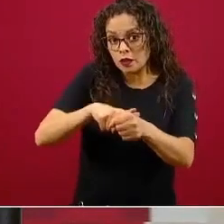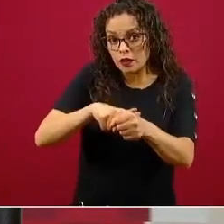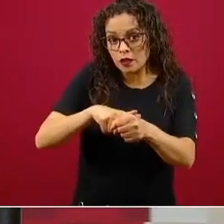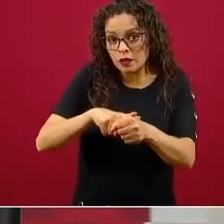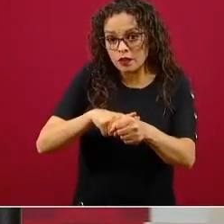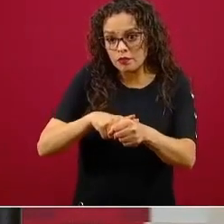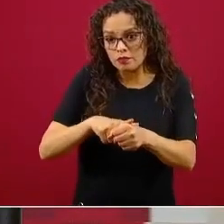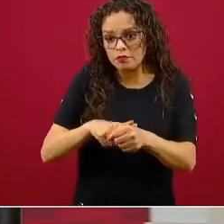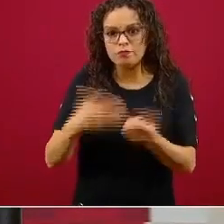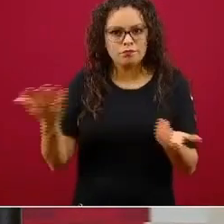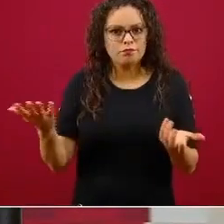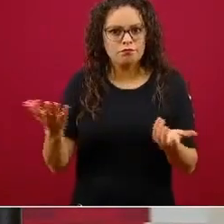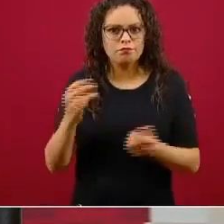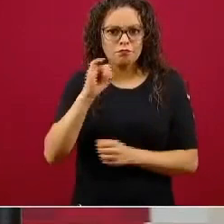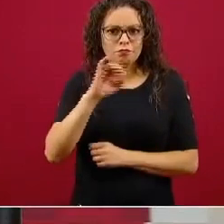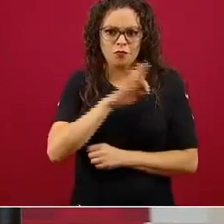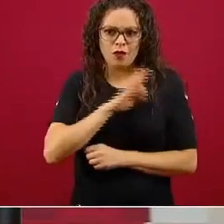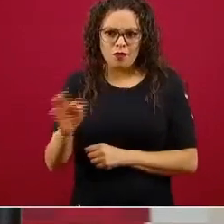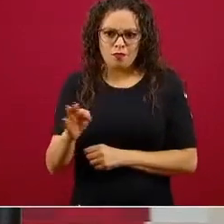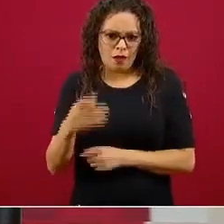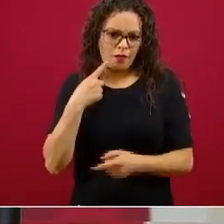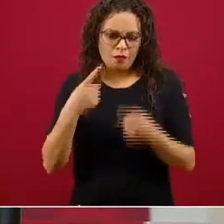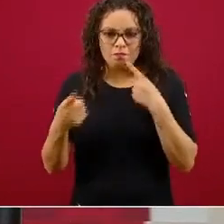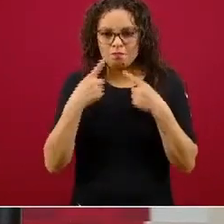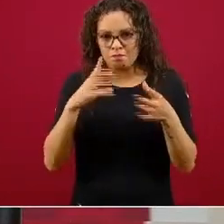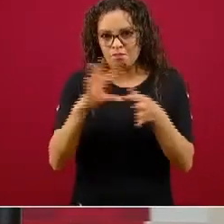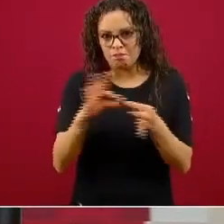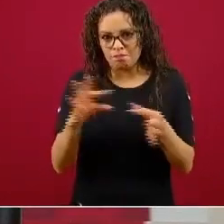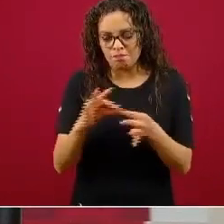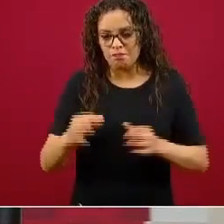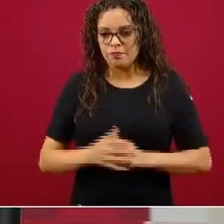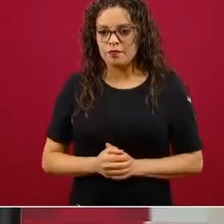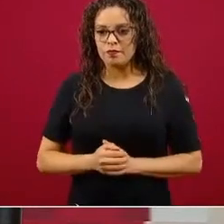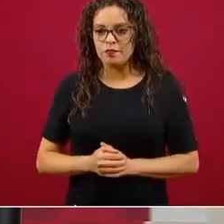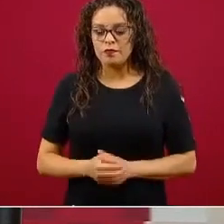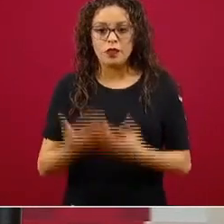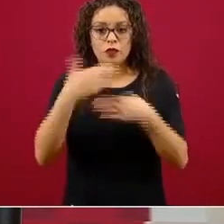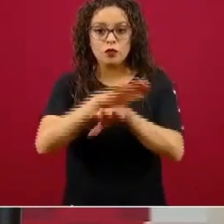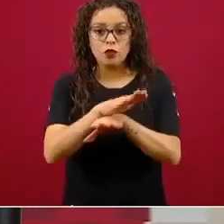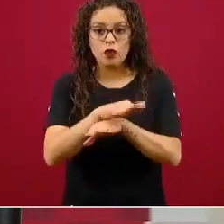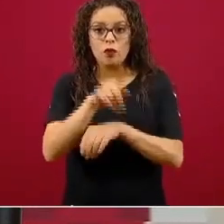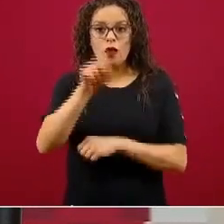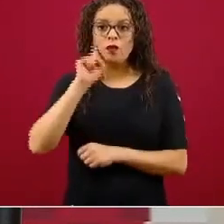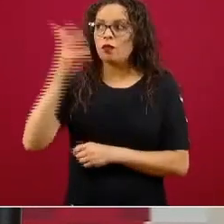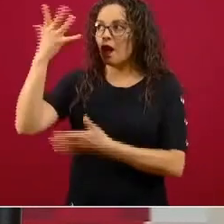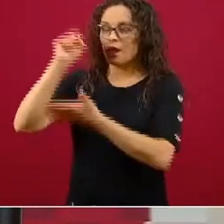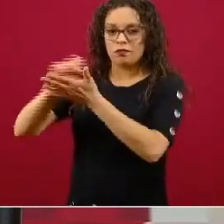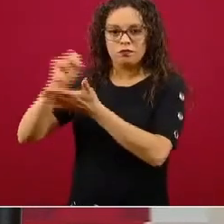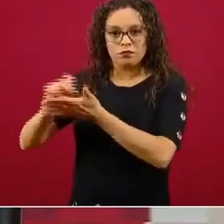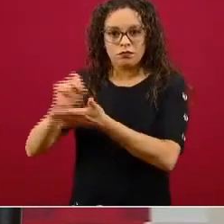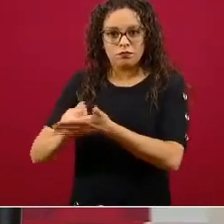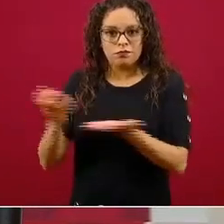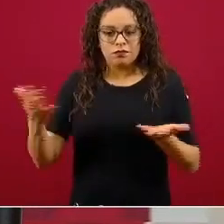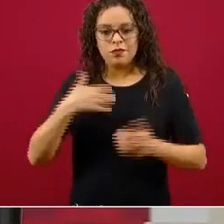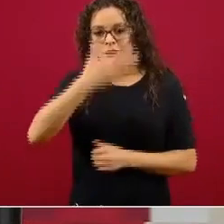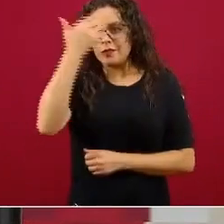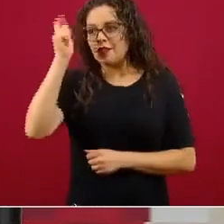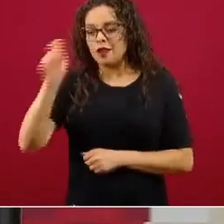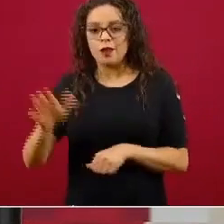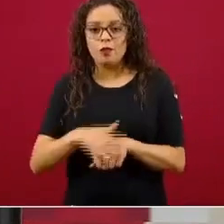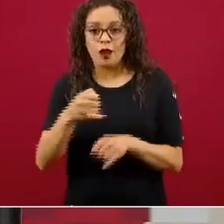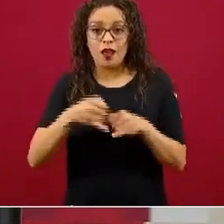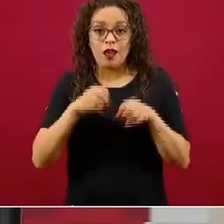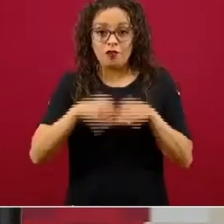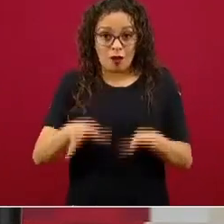vale la pena que lo comente. ¿Sí? Sobre las declaraciones de la relatora, pues no las podría juzgar, dado que no tenemos información